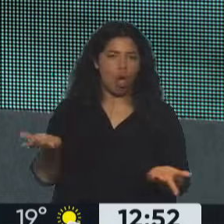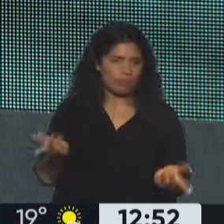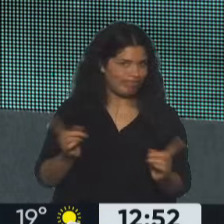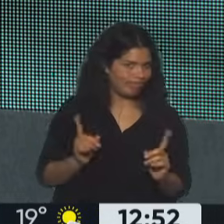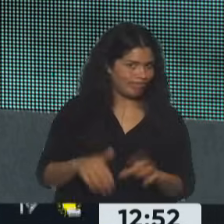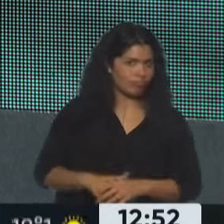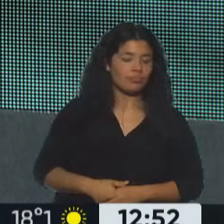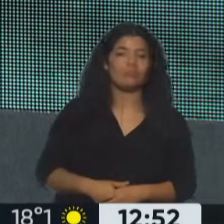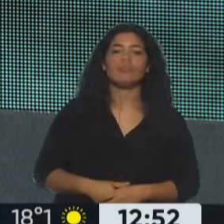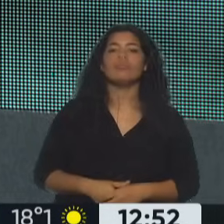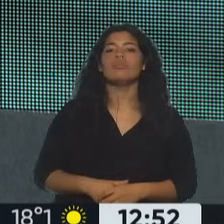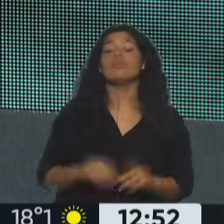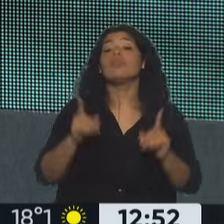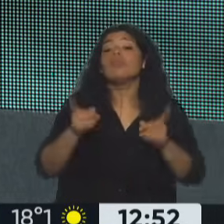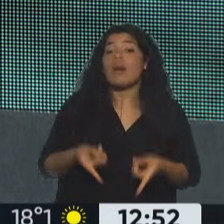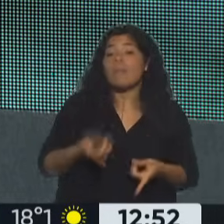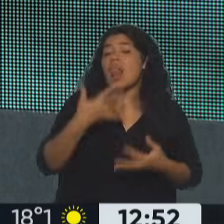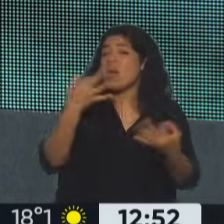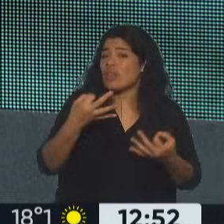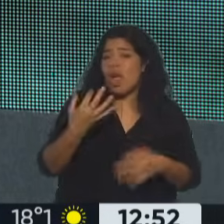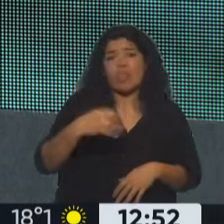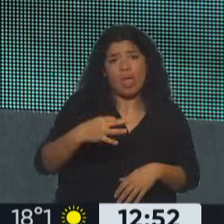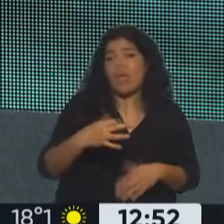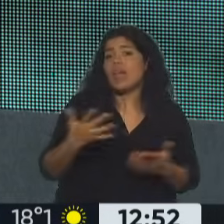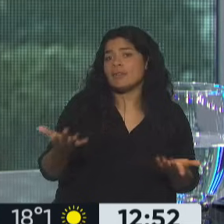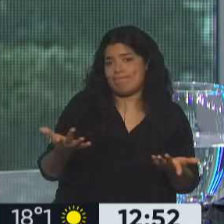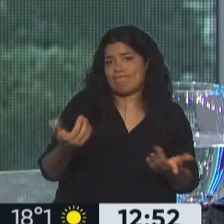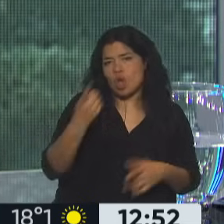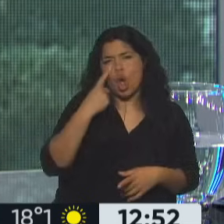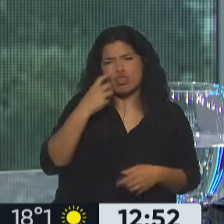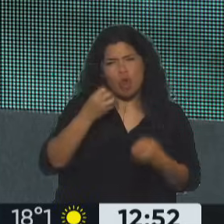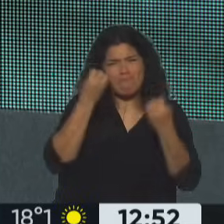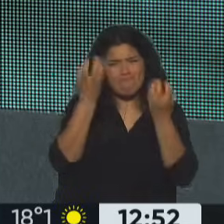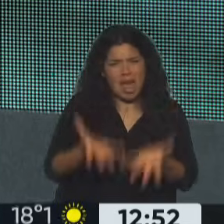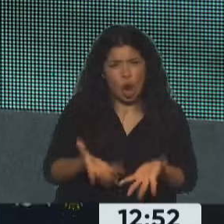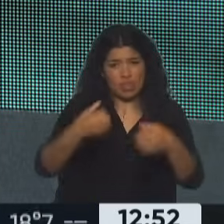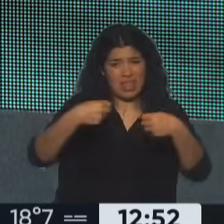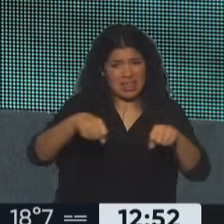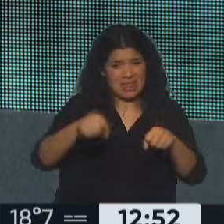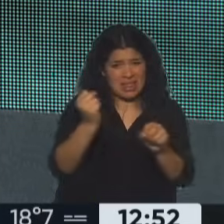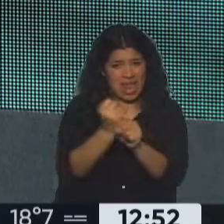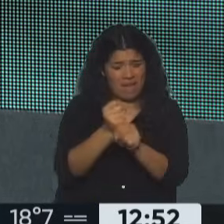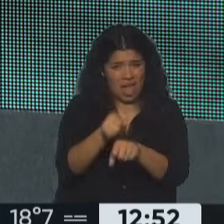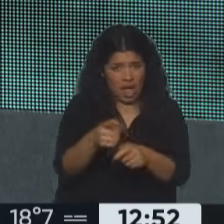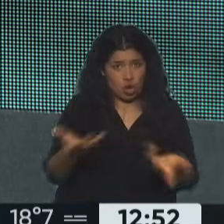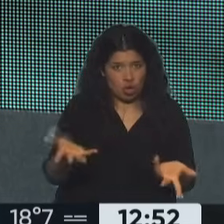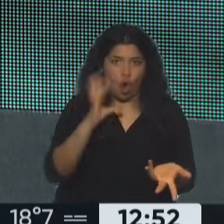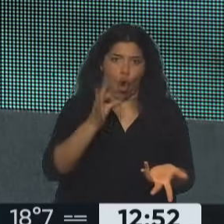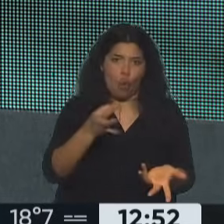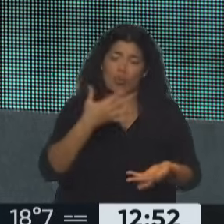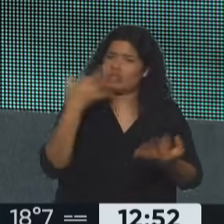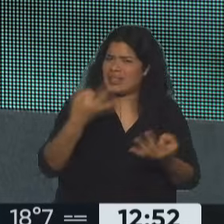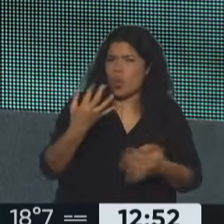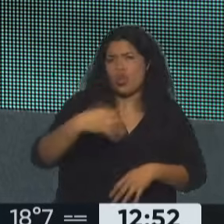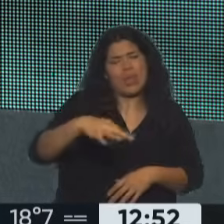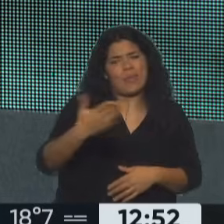que debería claramente regularizarse la situación de los trabajadores motoqueros de eso no hay ninguna duda deben claramente su convenio colectivo de